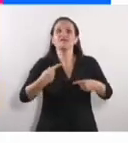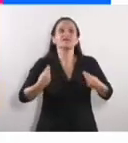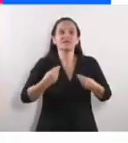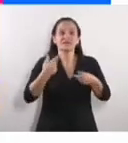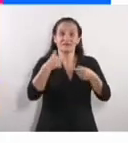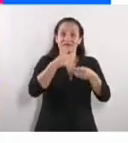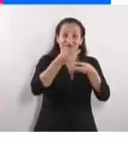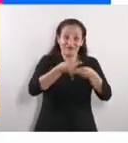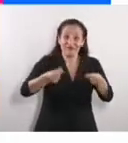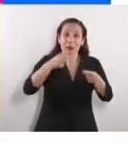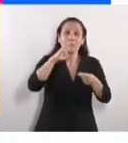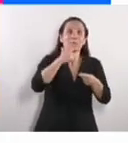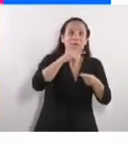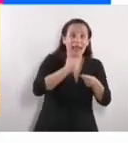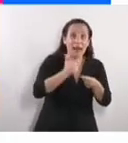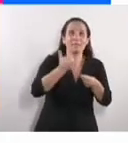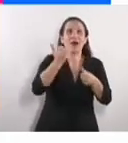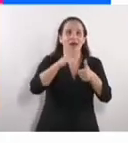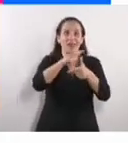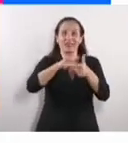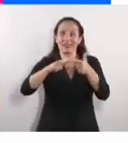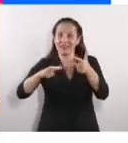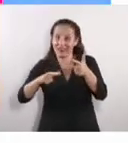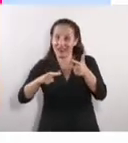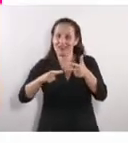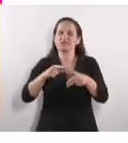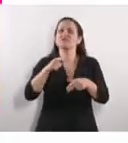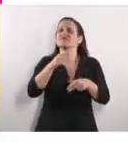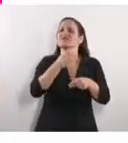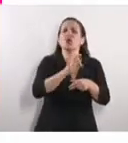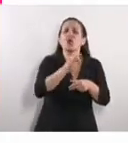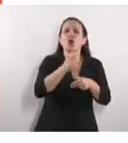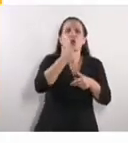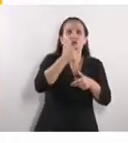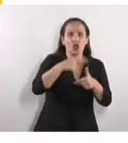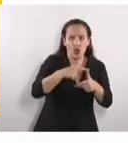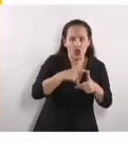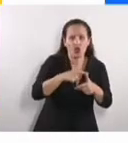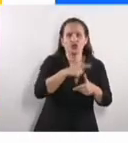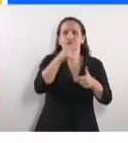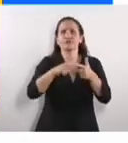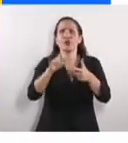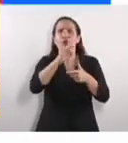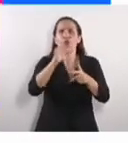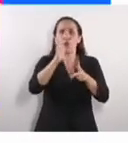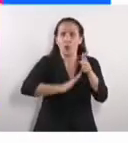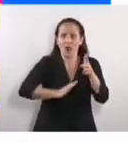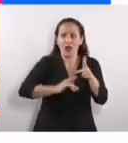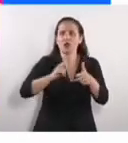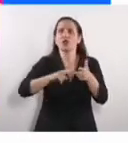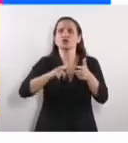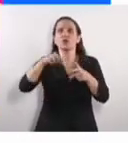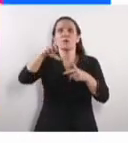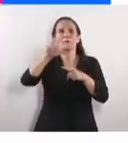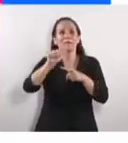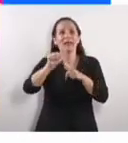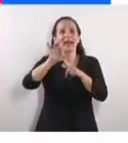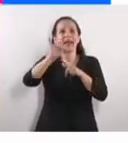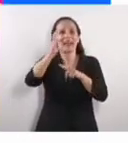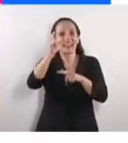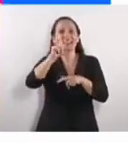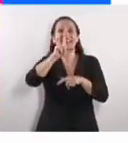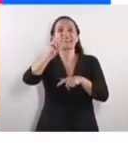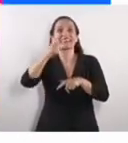por plasma sanguíneo y 3 tipos de elementos: los glóbulos rojos, los glóbulos blancos y las plaquetas.